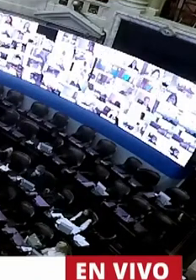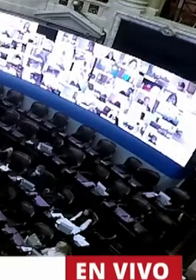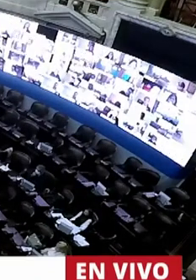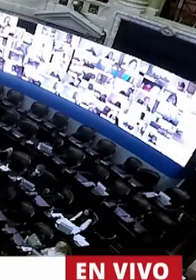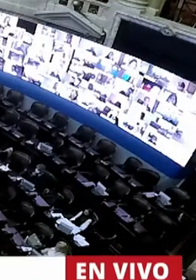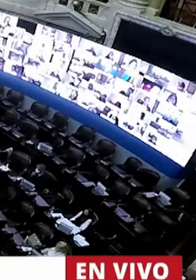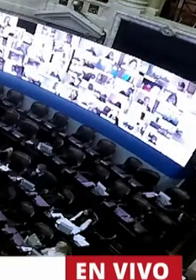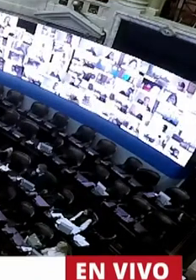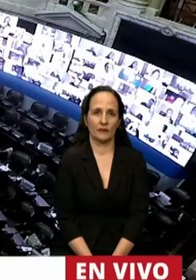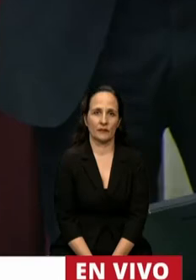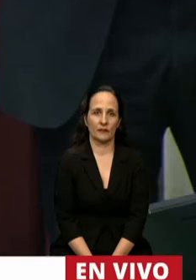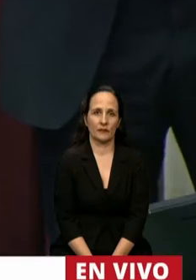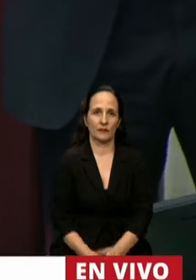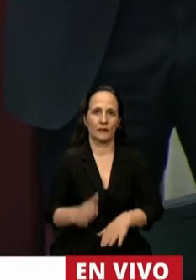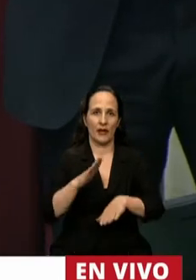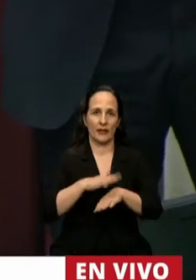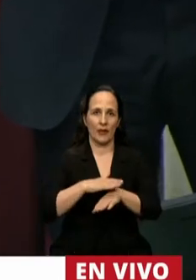Tiempo.